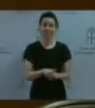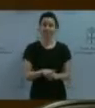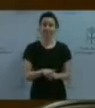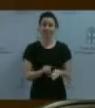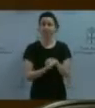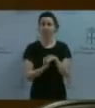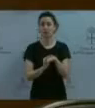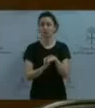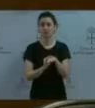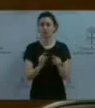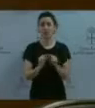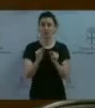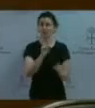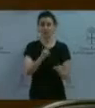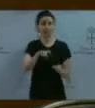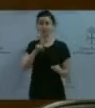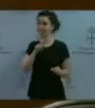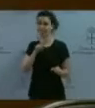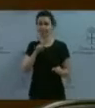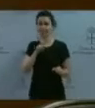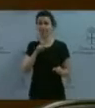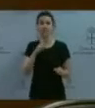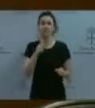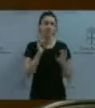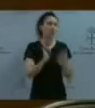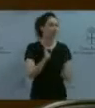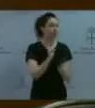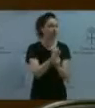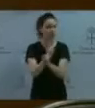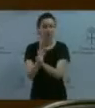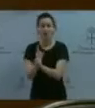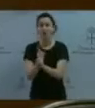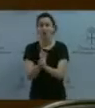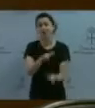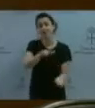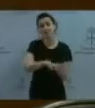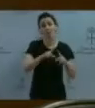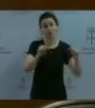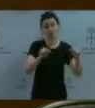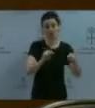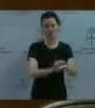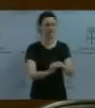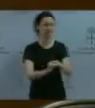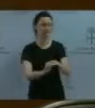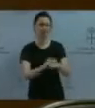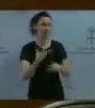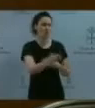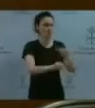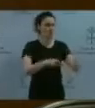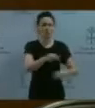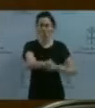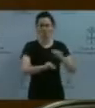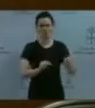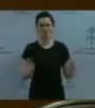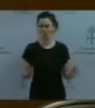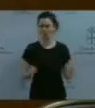todos aquellos que se lleven exclusivamente en asturiano, en lingua, en astuñol o en lo que sea que se habla en esta Cámara cuando se